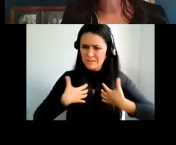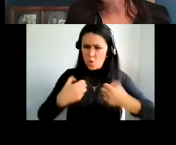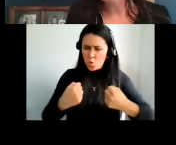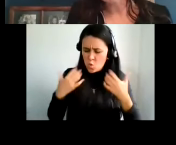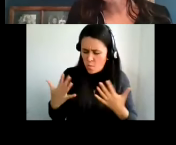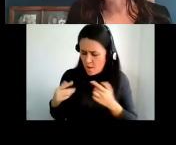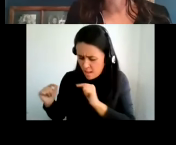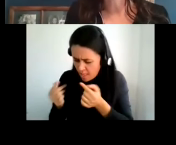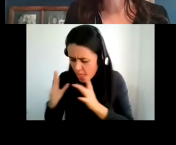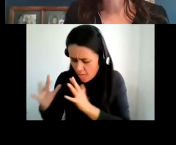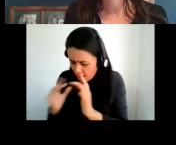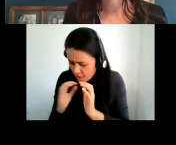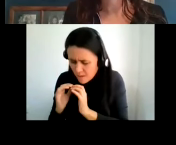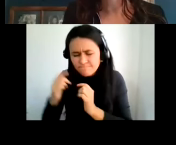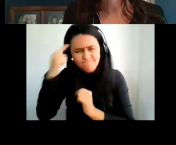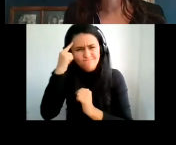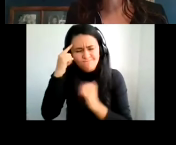distintas barreras de acceso.